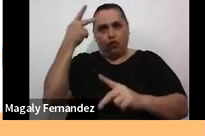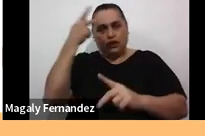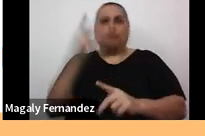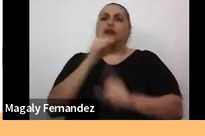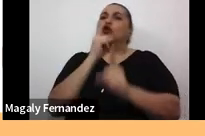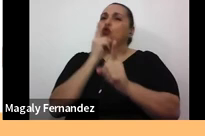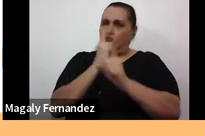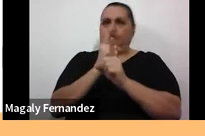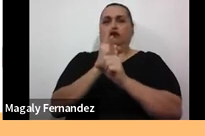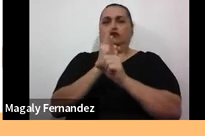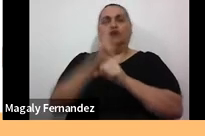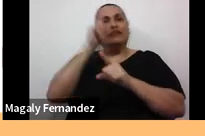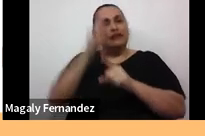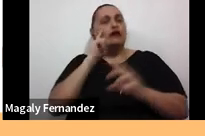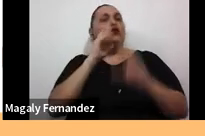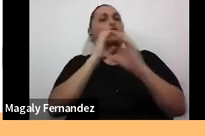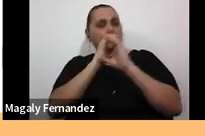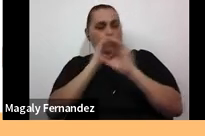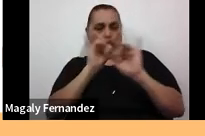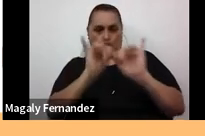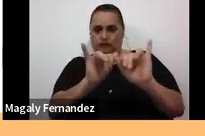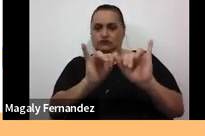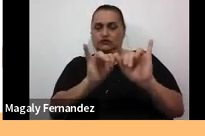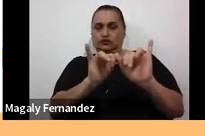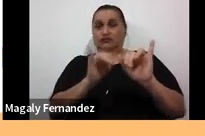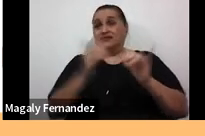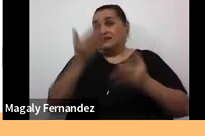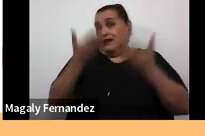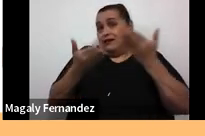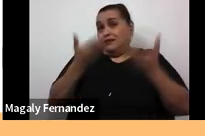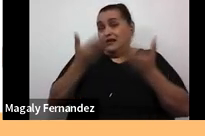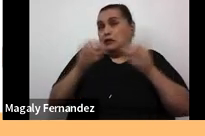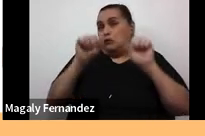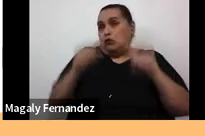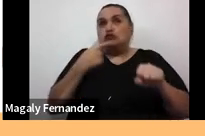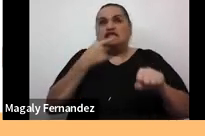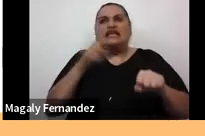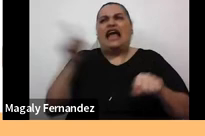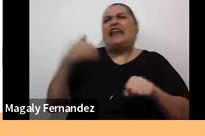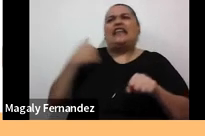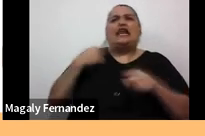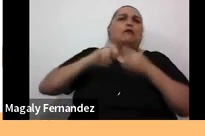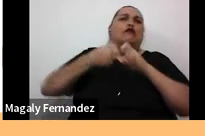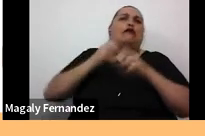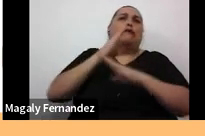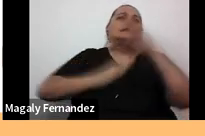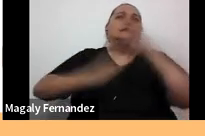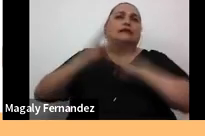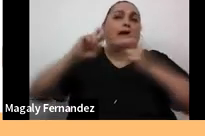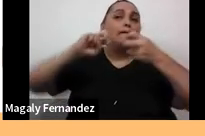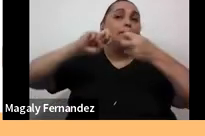hay que tener cuidado con esto verdad porque de pronto podemos decir es que él tiene un problema de discapacidad